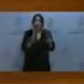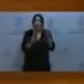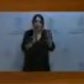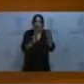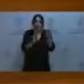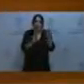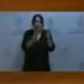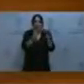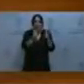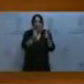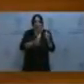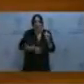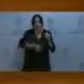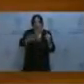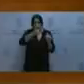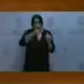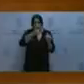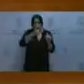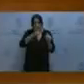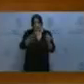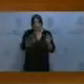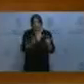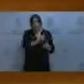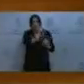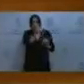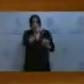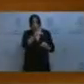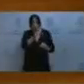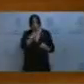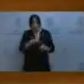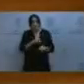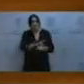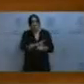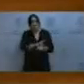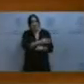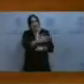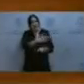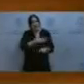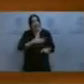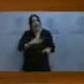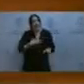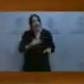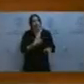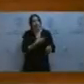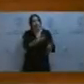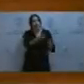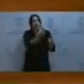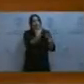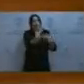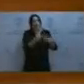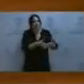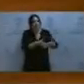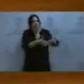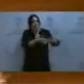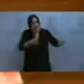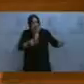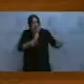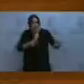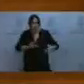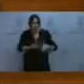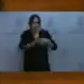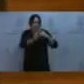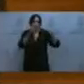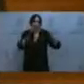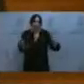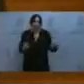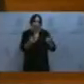rehabilitación. Con esta pregunta, consejera, quisiéramos que nos ampliase la información acerca de las actuaciones tendentes a